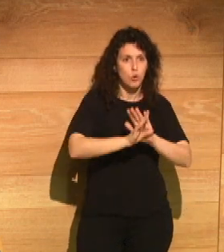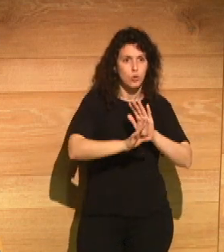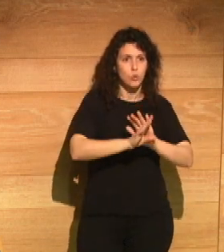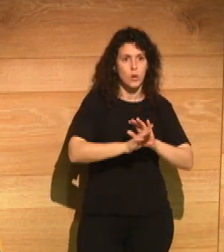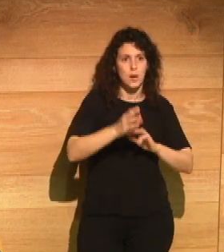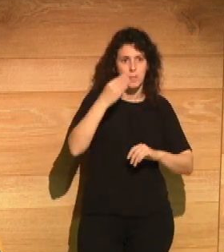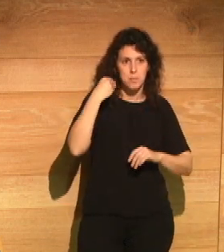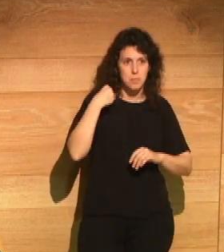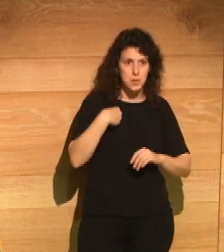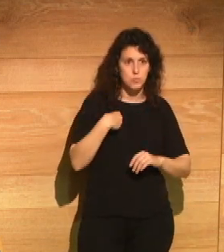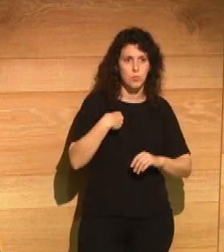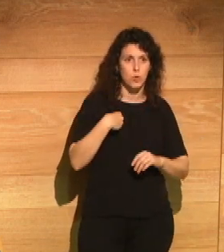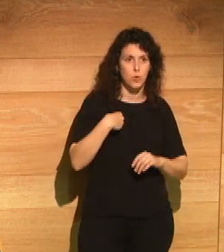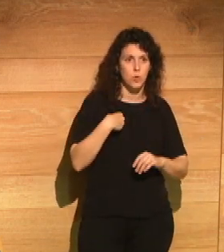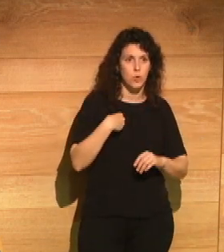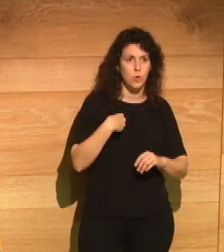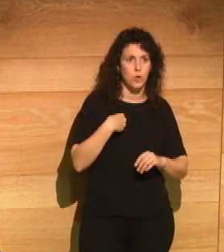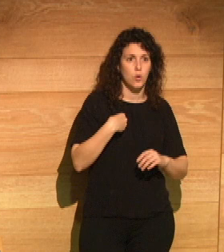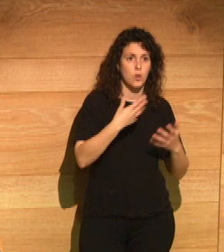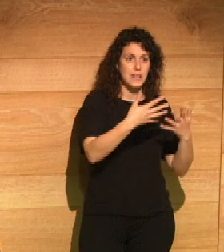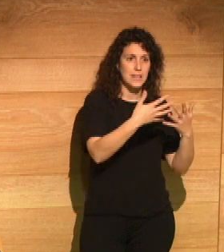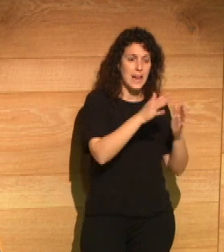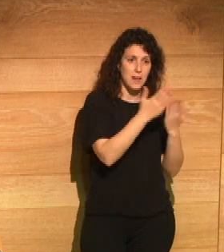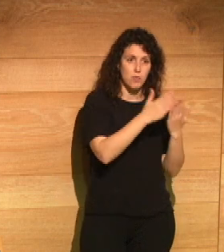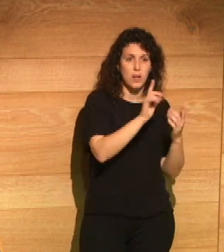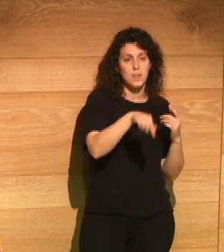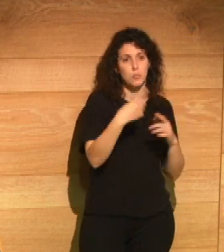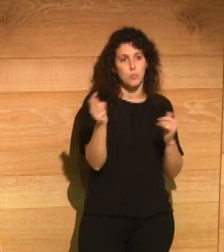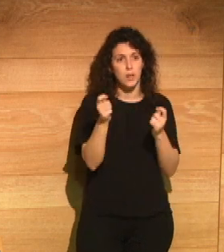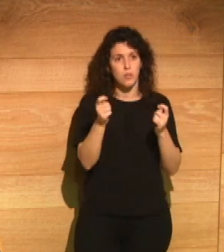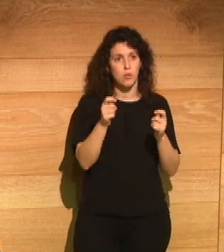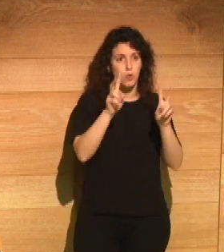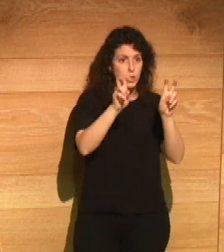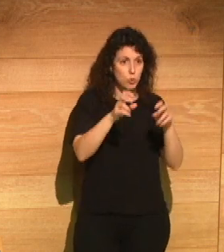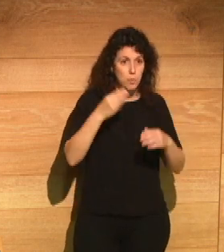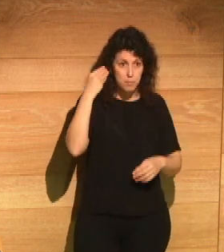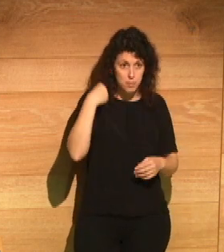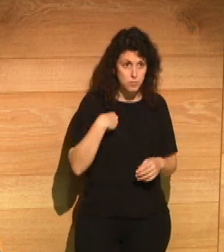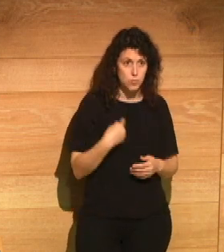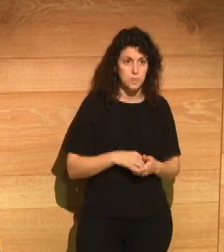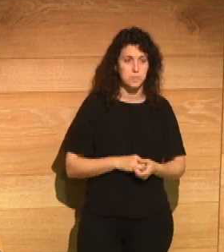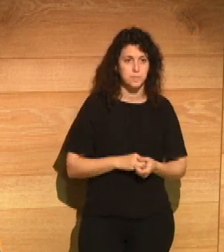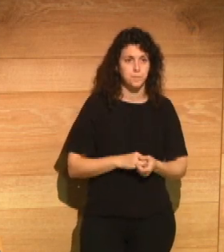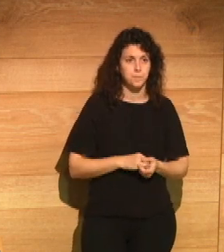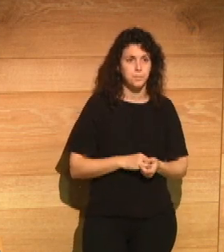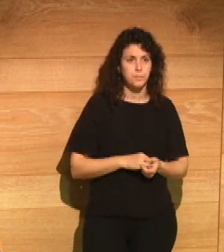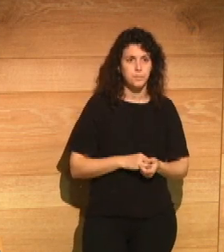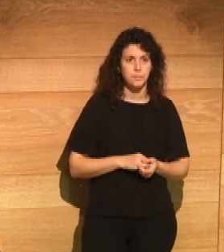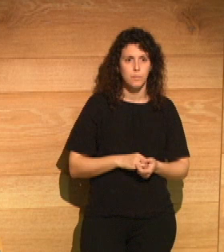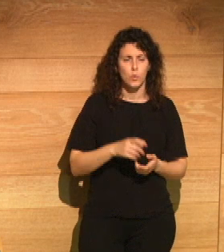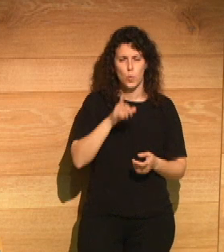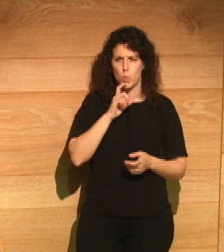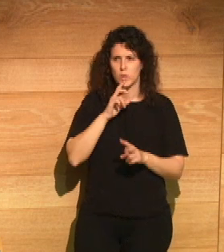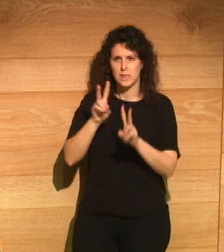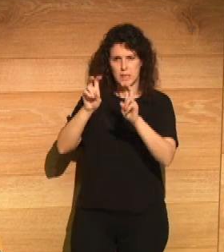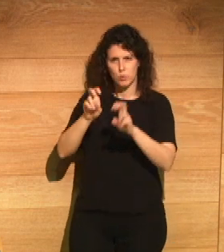manuscrito y luego mantenerlo en el texto publicado definitivo. Sí, a mí me cuestan tanto trabajo los títulos y